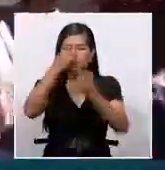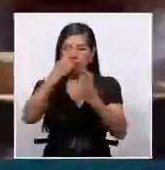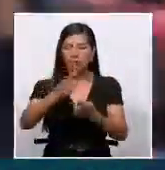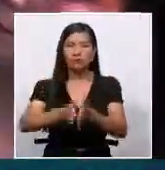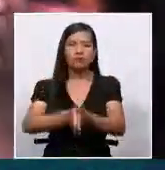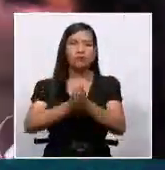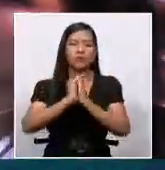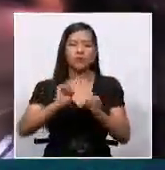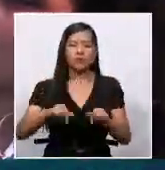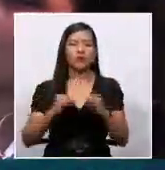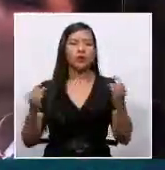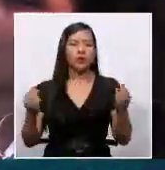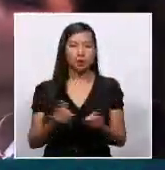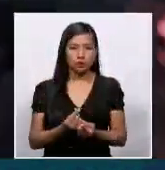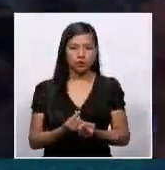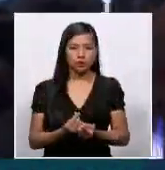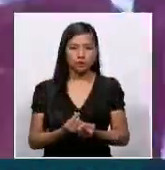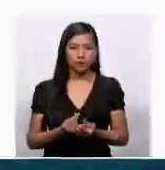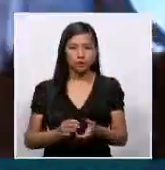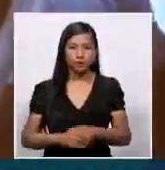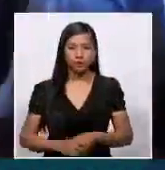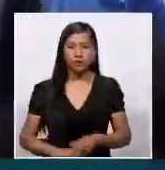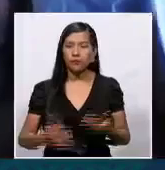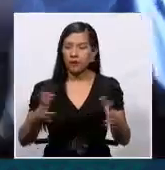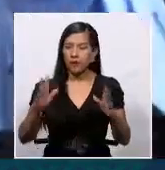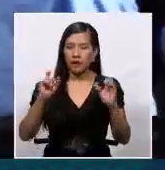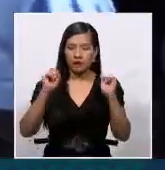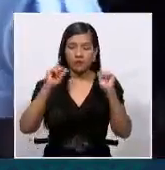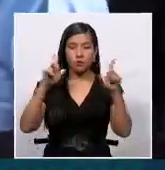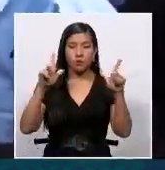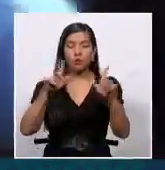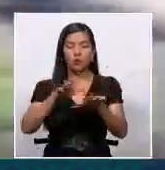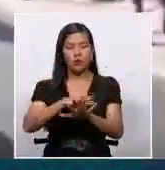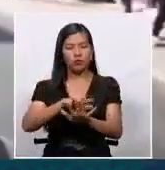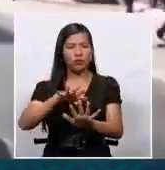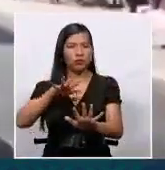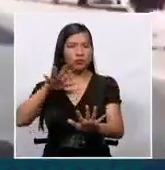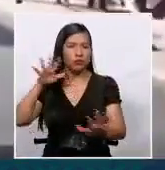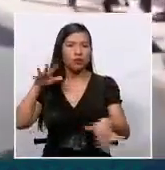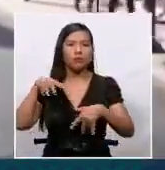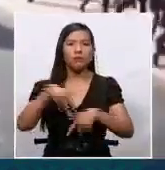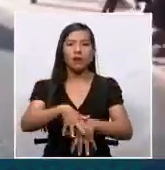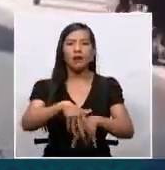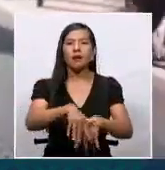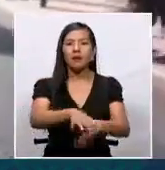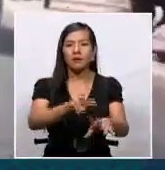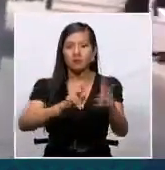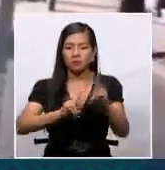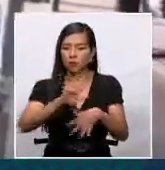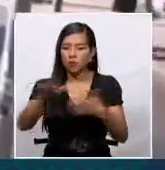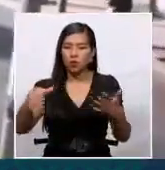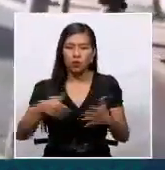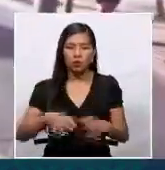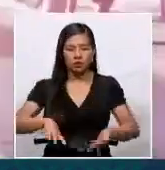sector. Impresionante, una imponente marcha de pedido de justicia